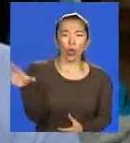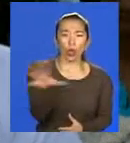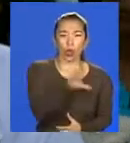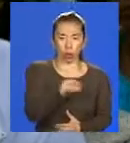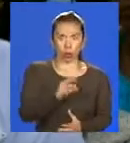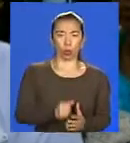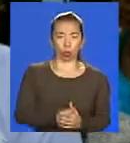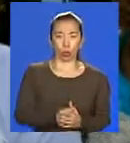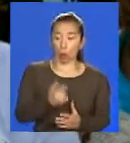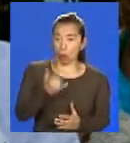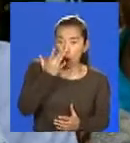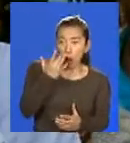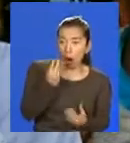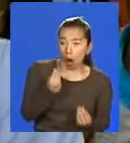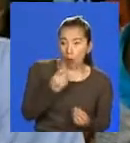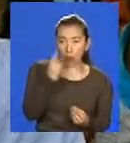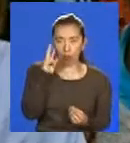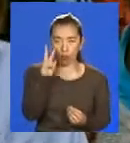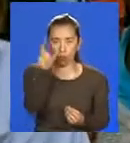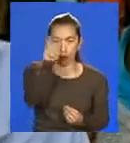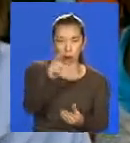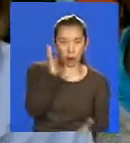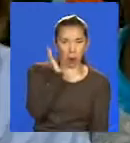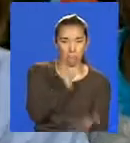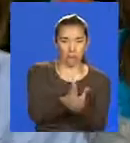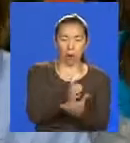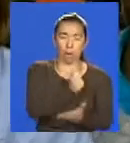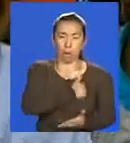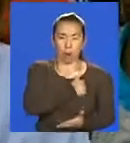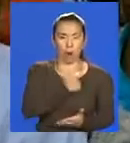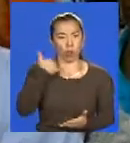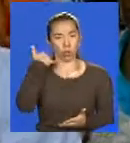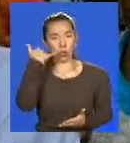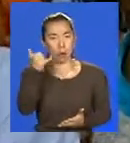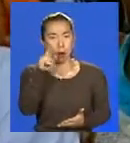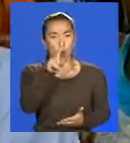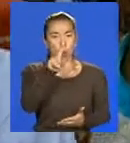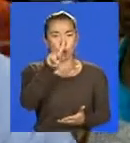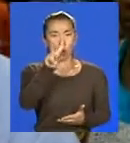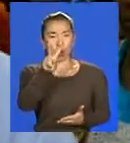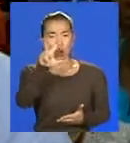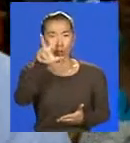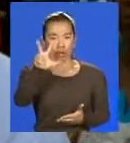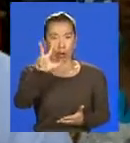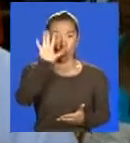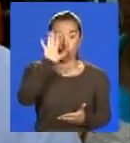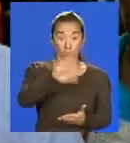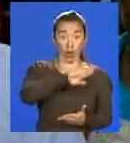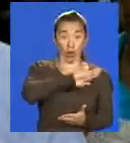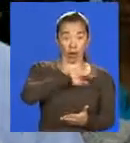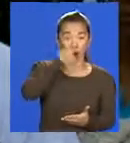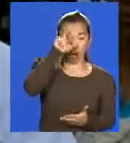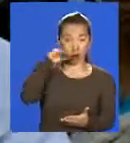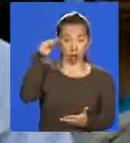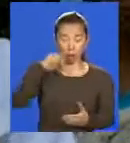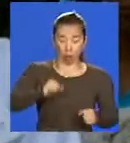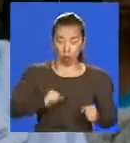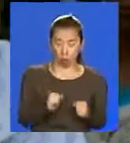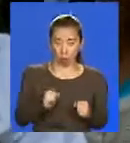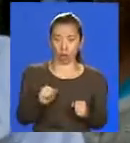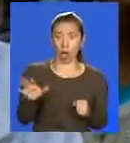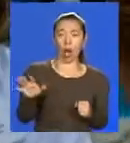indicio o hecho que veamos sospechoso, llamar a la línea 123. El alcalde mayor de Bogotá en el Consejo Distrital